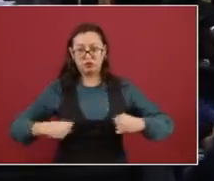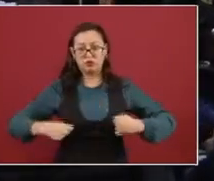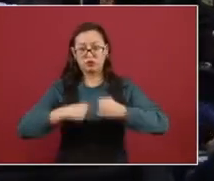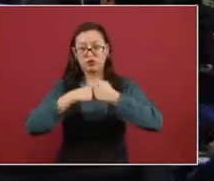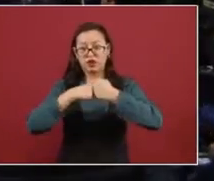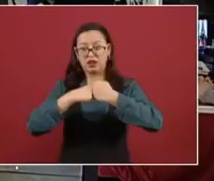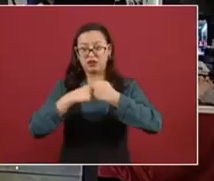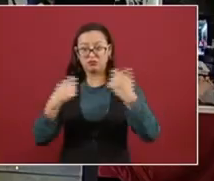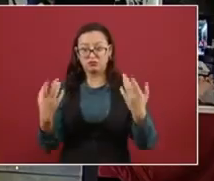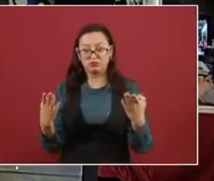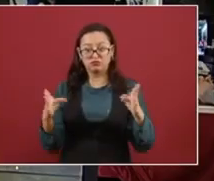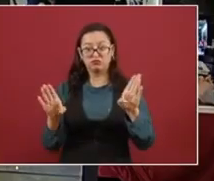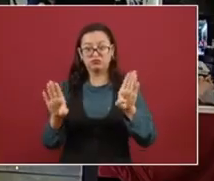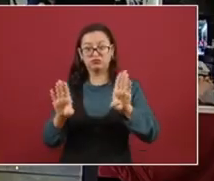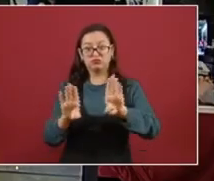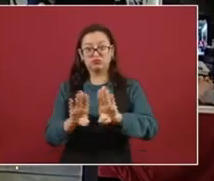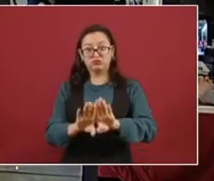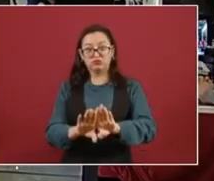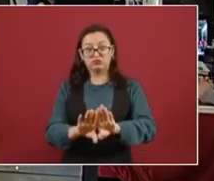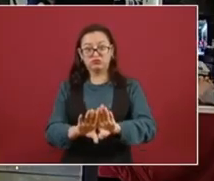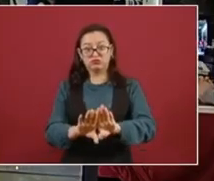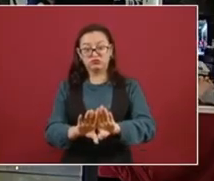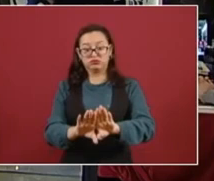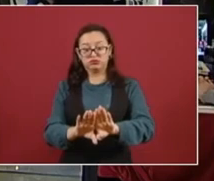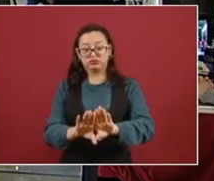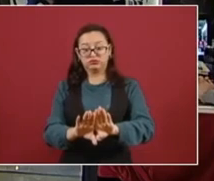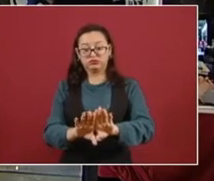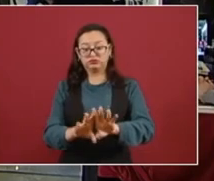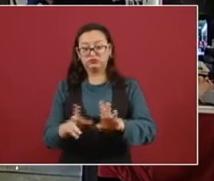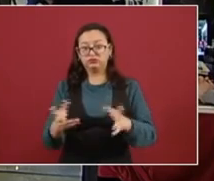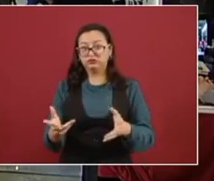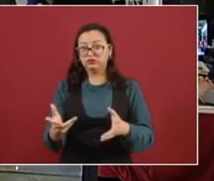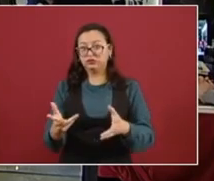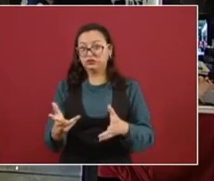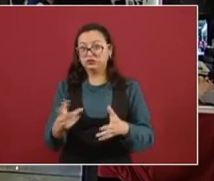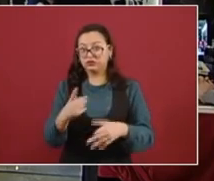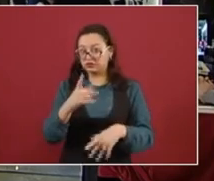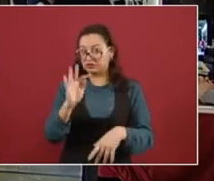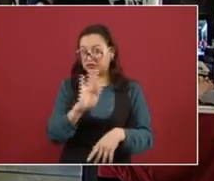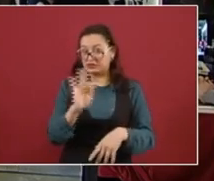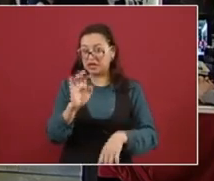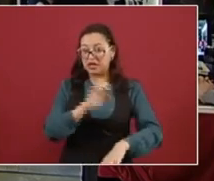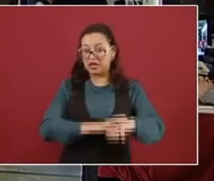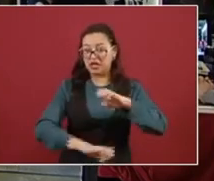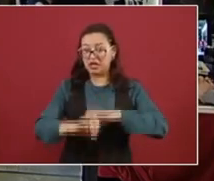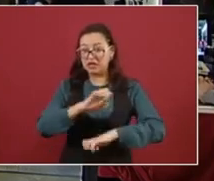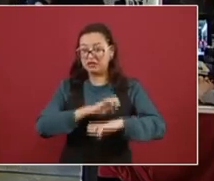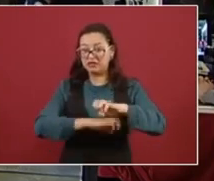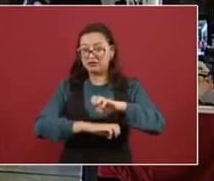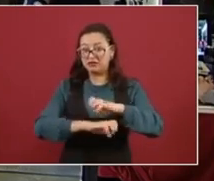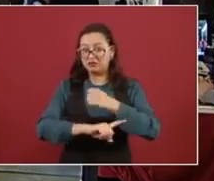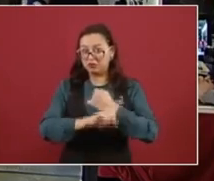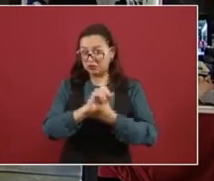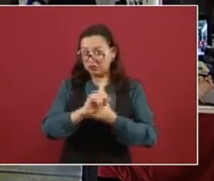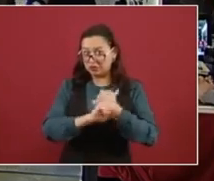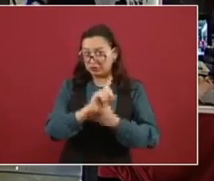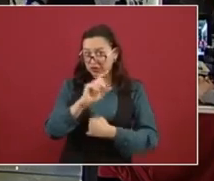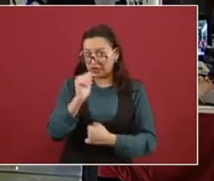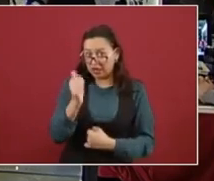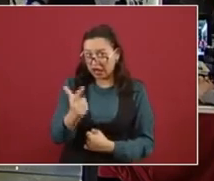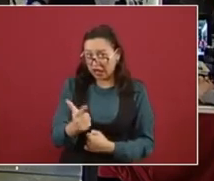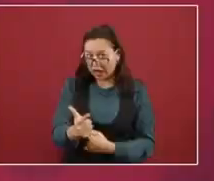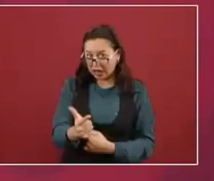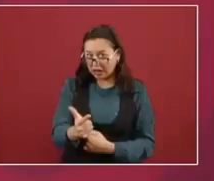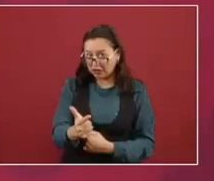frontera, el problema se ampliaría al empresariado, por ejemplo. Pero no,